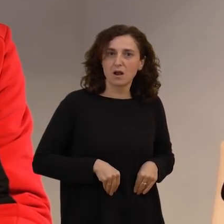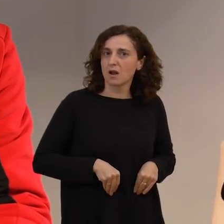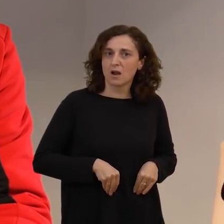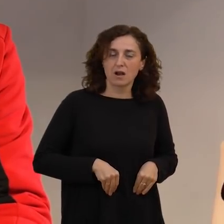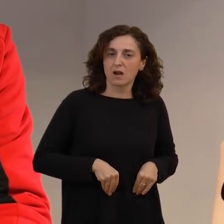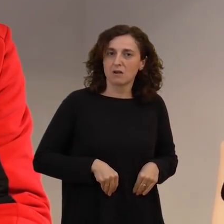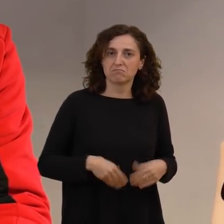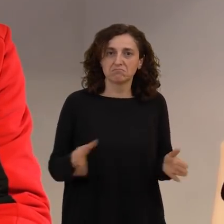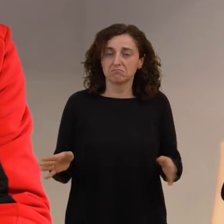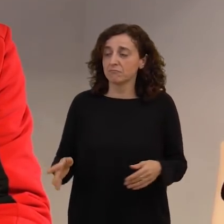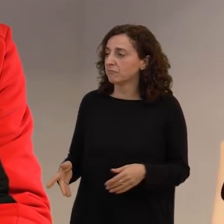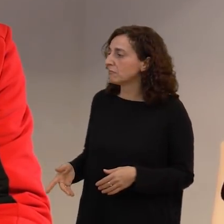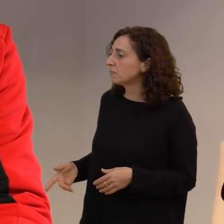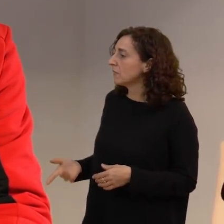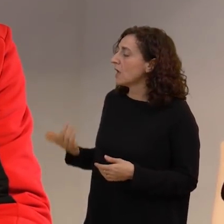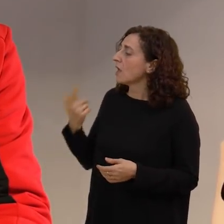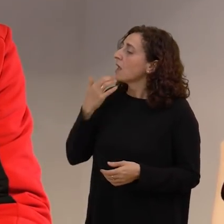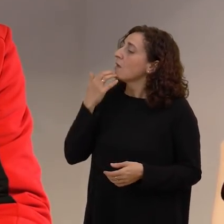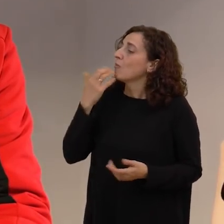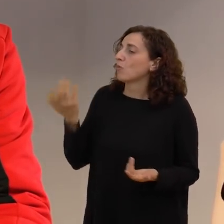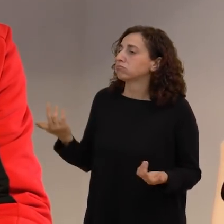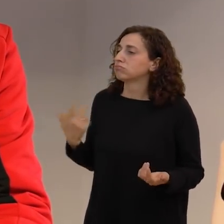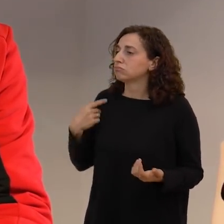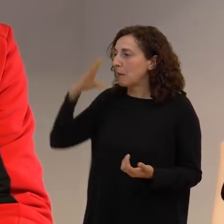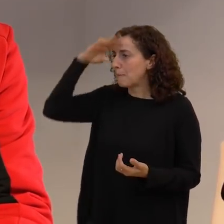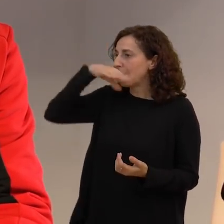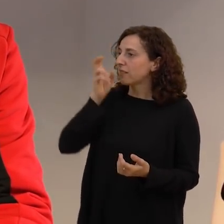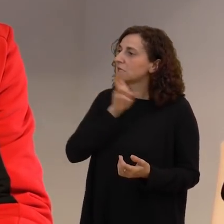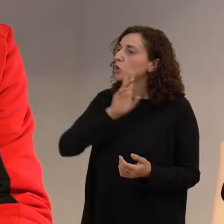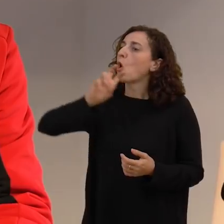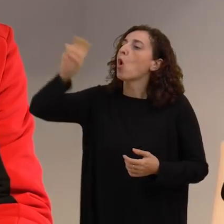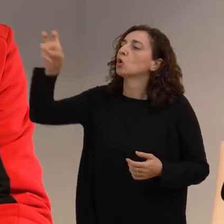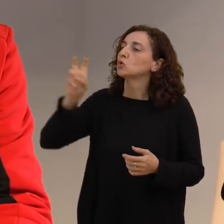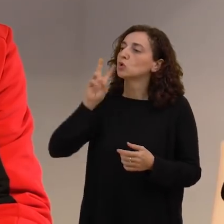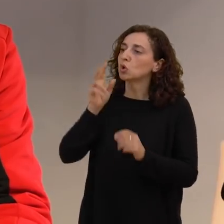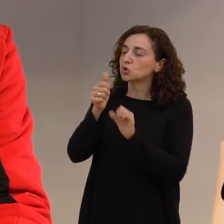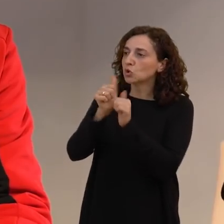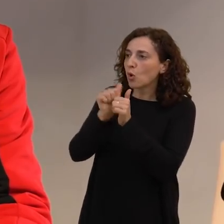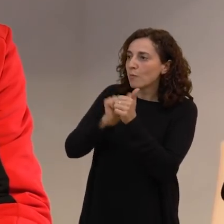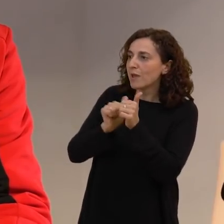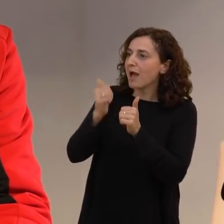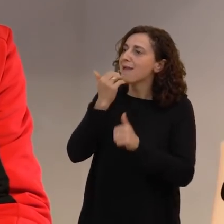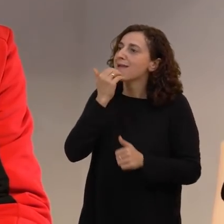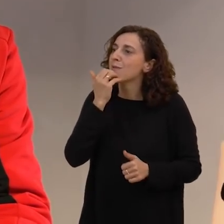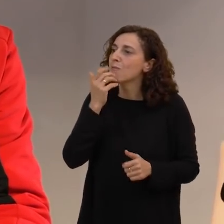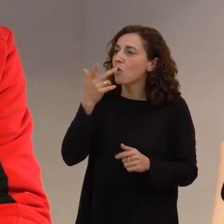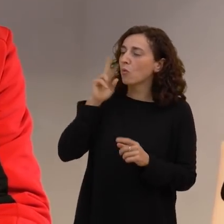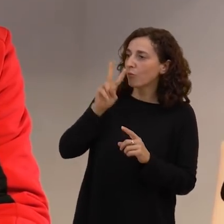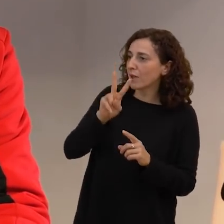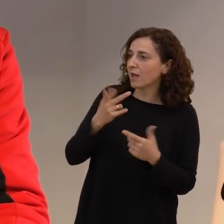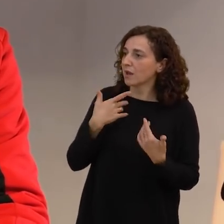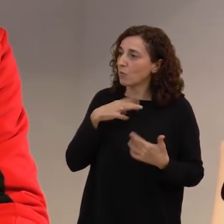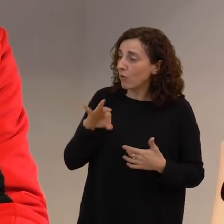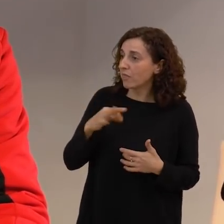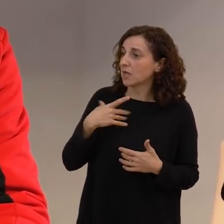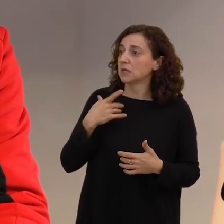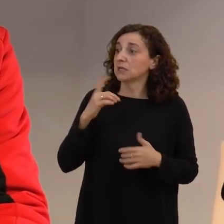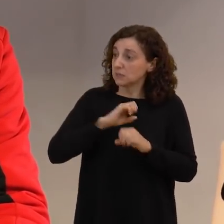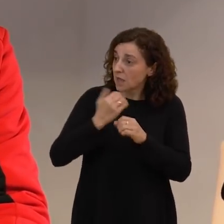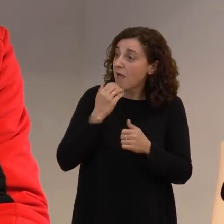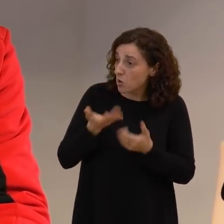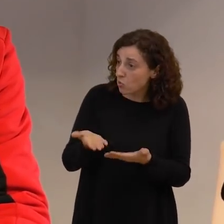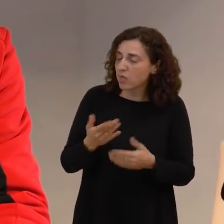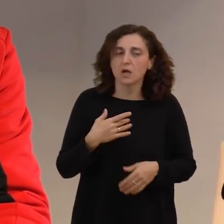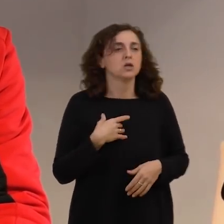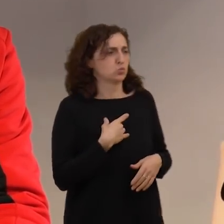Y ni más ni menos. ¿Sirve de ayuda a tener un ejemplo al que poder remitirse? Sí, por supuesto. ¿Enterracción con otros padres